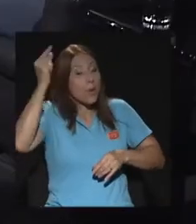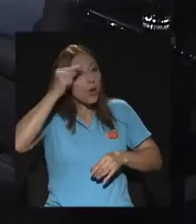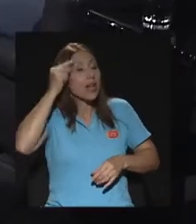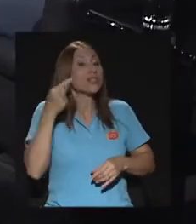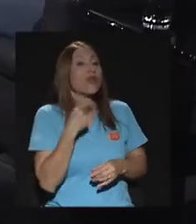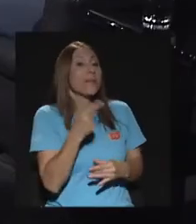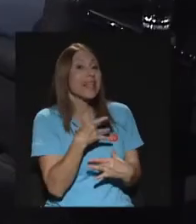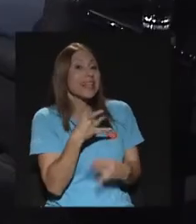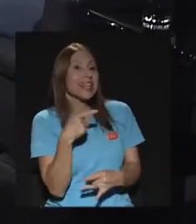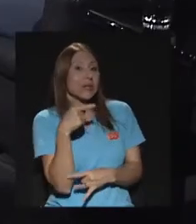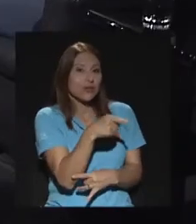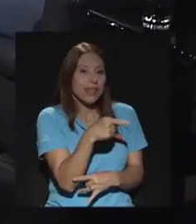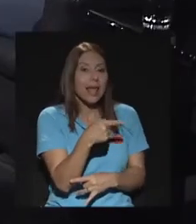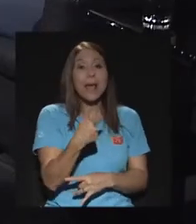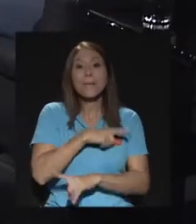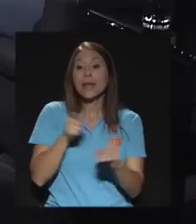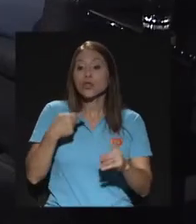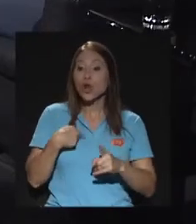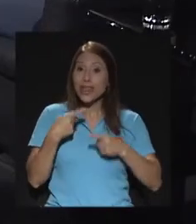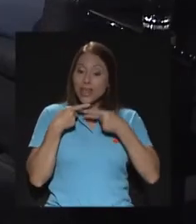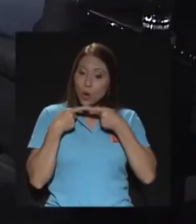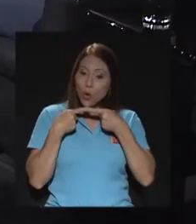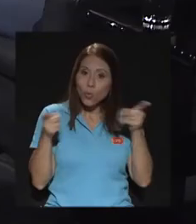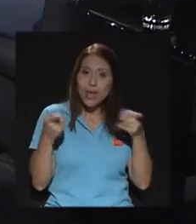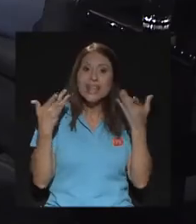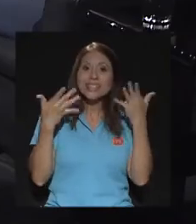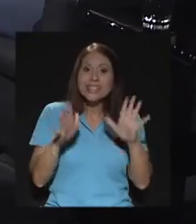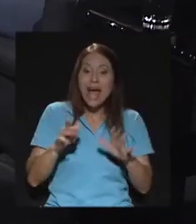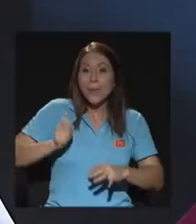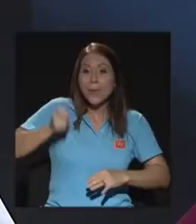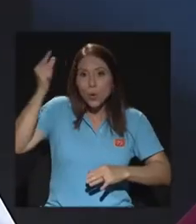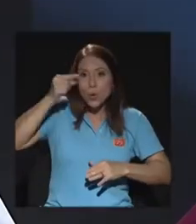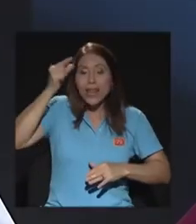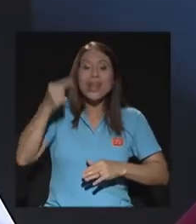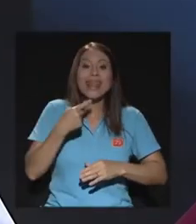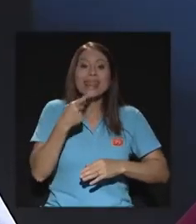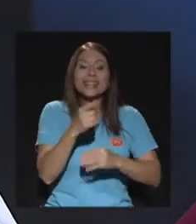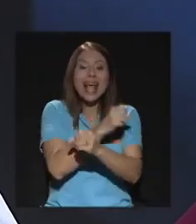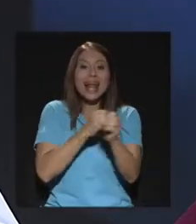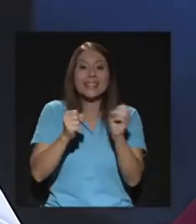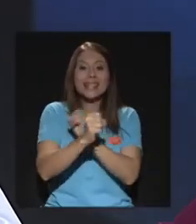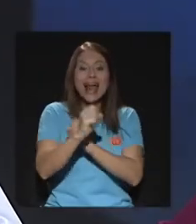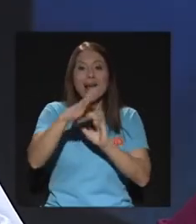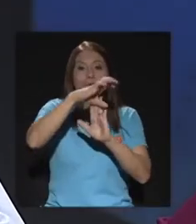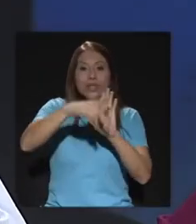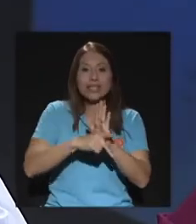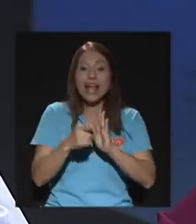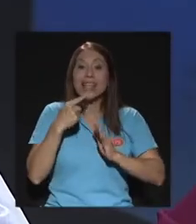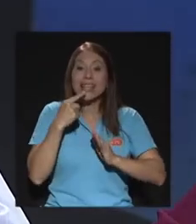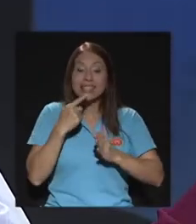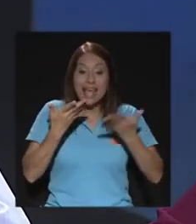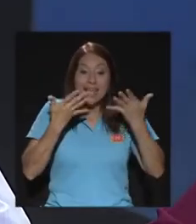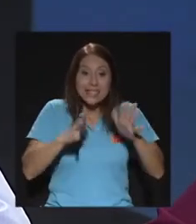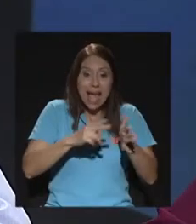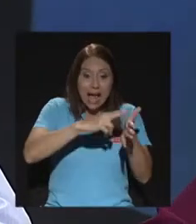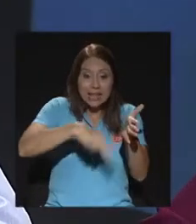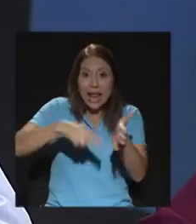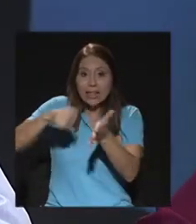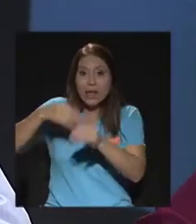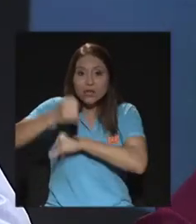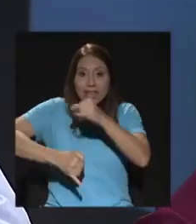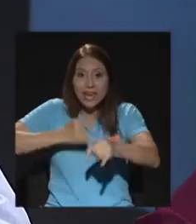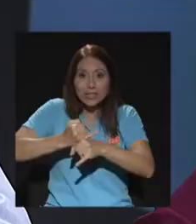le digo el voto de la Procuraduría a la Sala Constitucional, en donde dice: los convenios y tratados internacionales de la materia parten